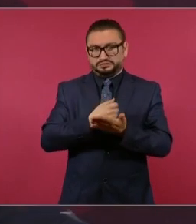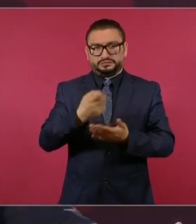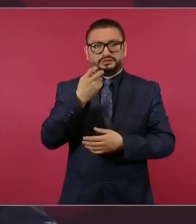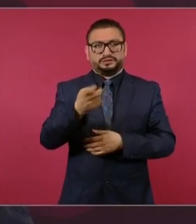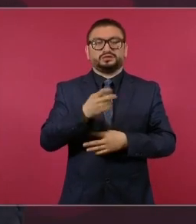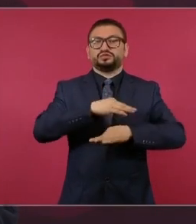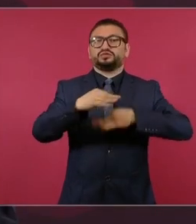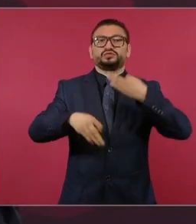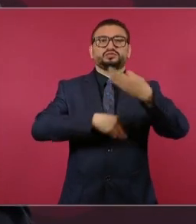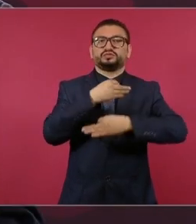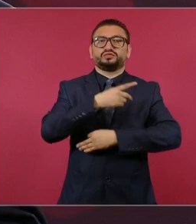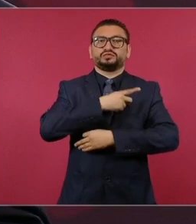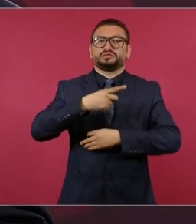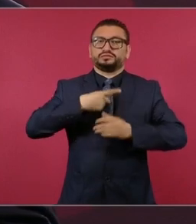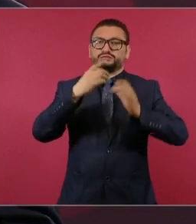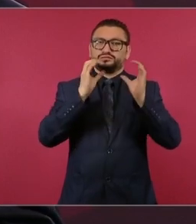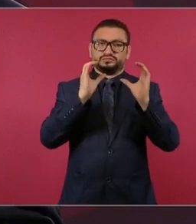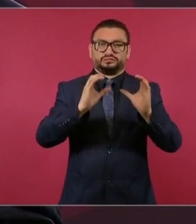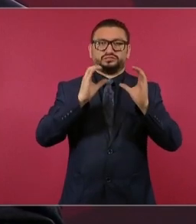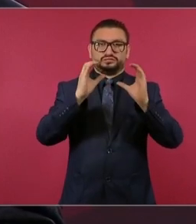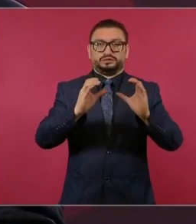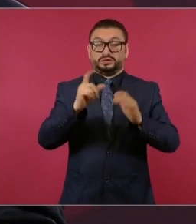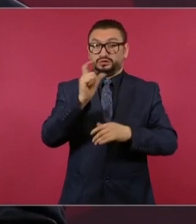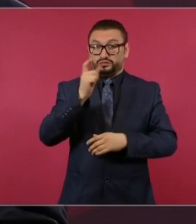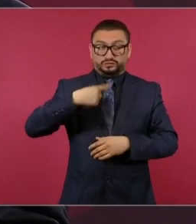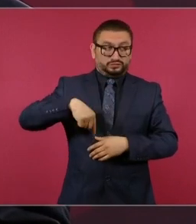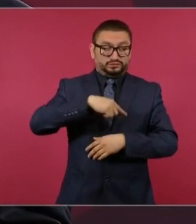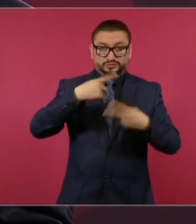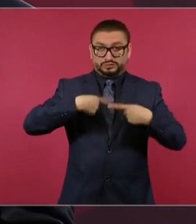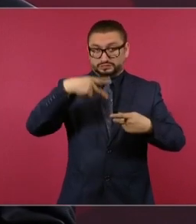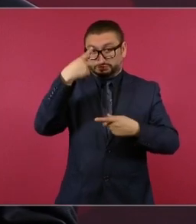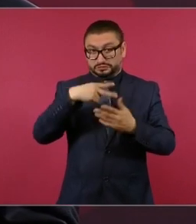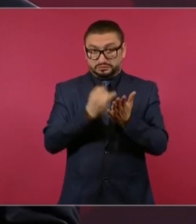Todos tenemos que cuidar el presupuesto.